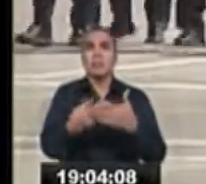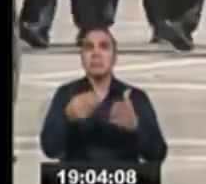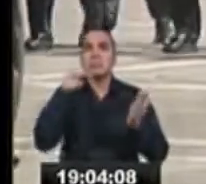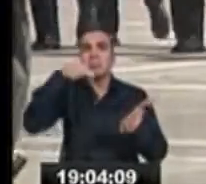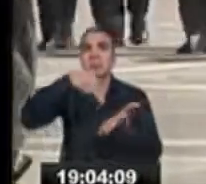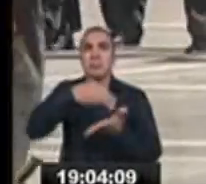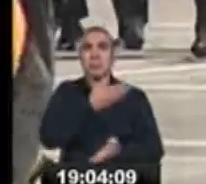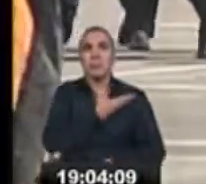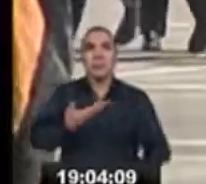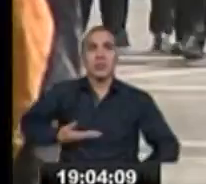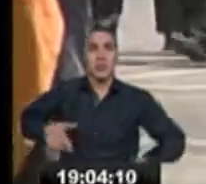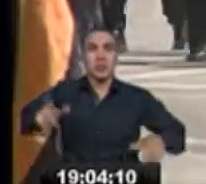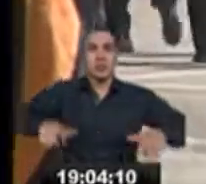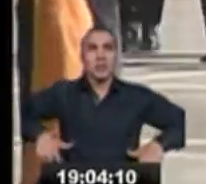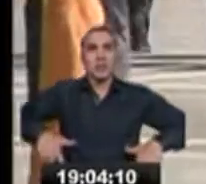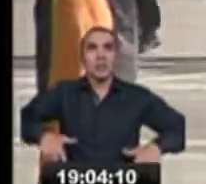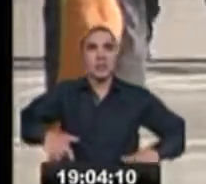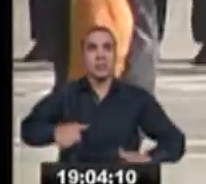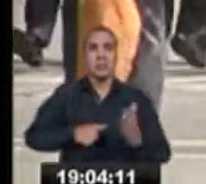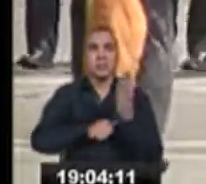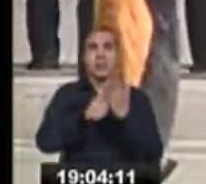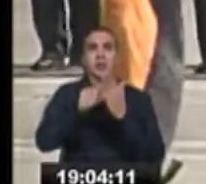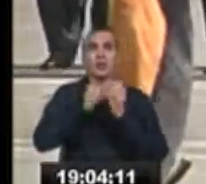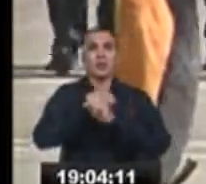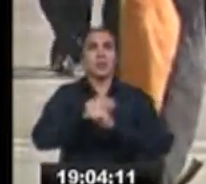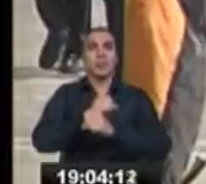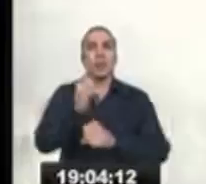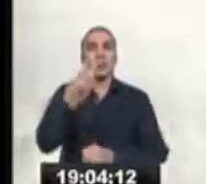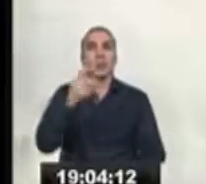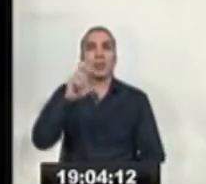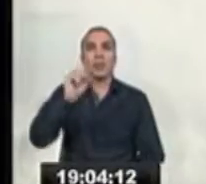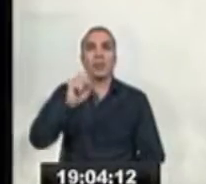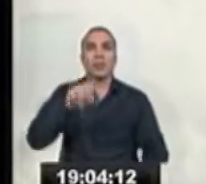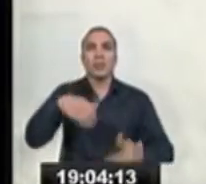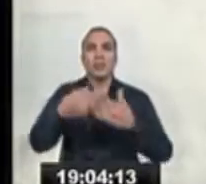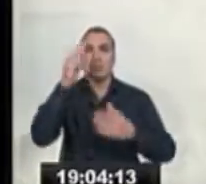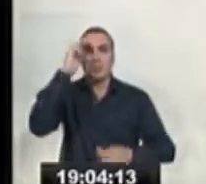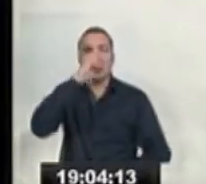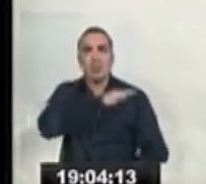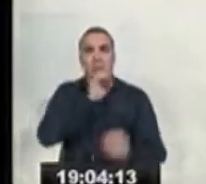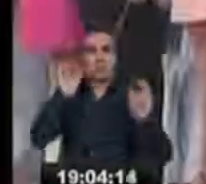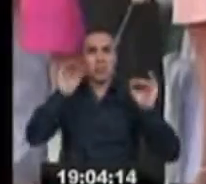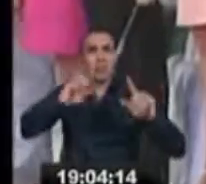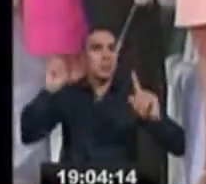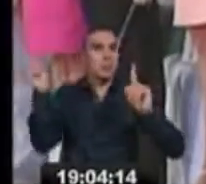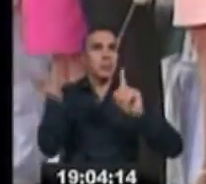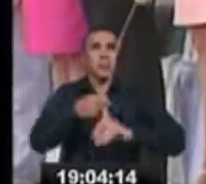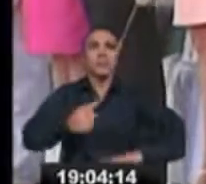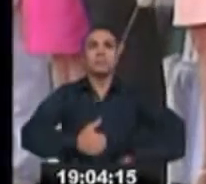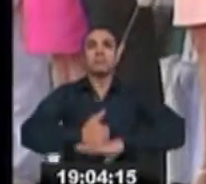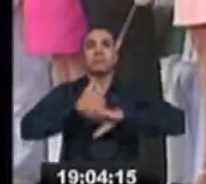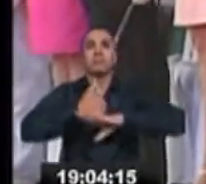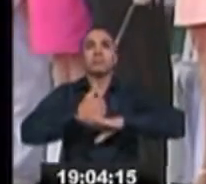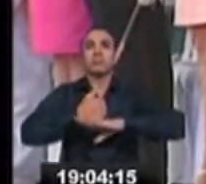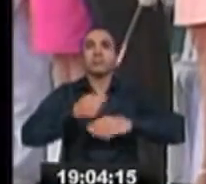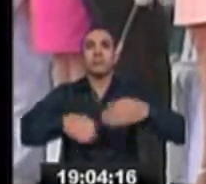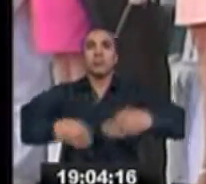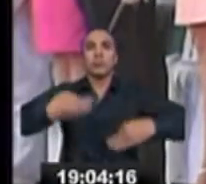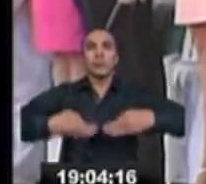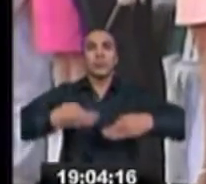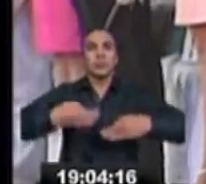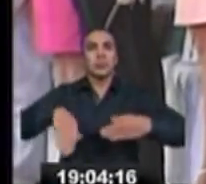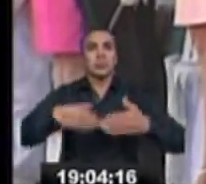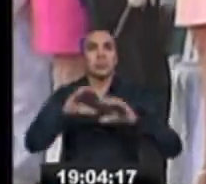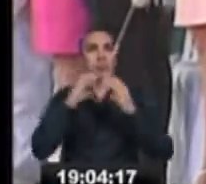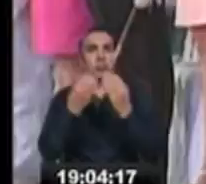el presidente Lenín Moreno, el ministro de Defensa Osvaldo Jarrín, la cúpula militar y las principales autoridades de la Corte Nacional de